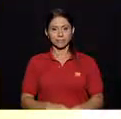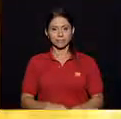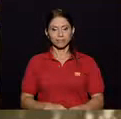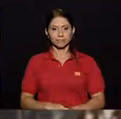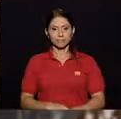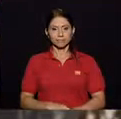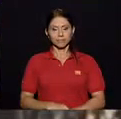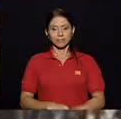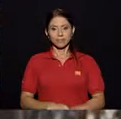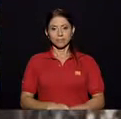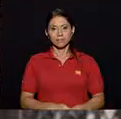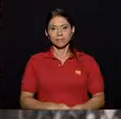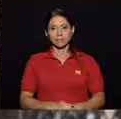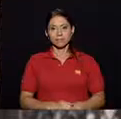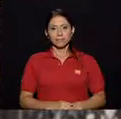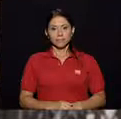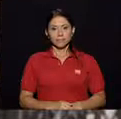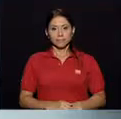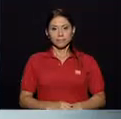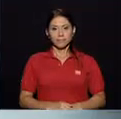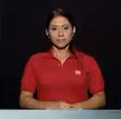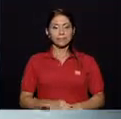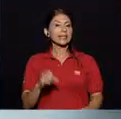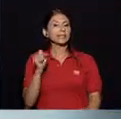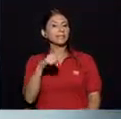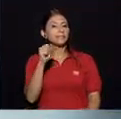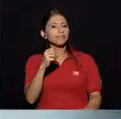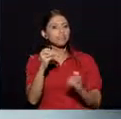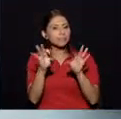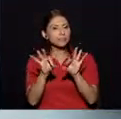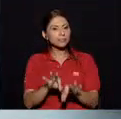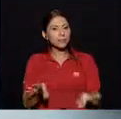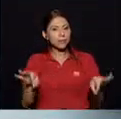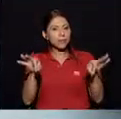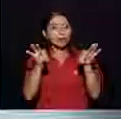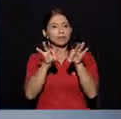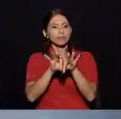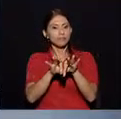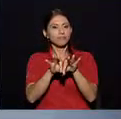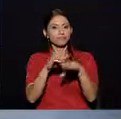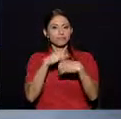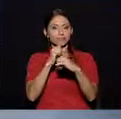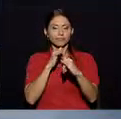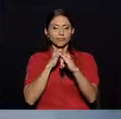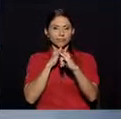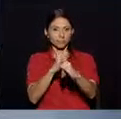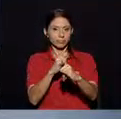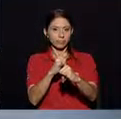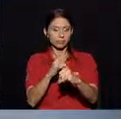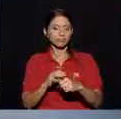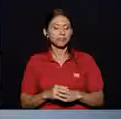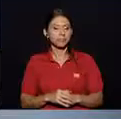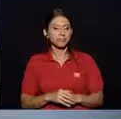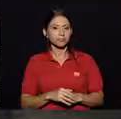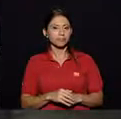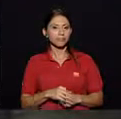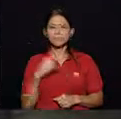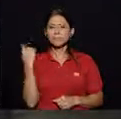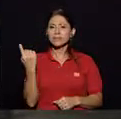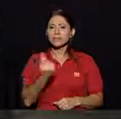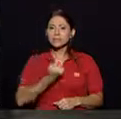estos lugares. Una denuncia es muy fácil interponerla. Lo que se solicita son los datos mínimos, una dirección